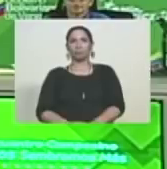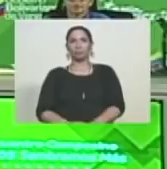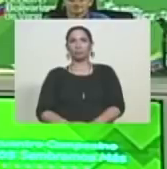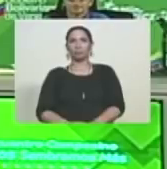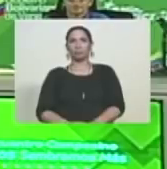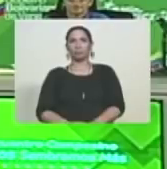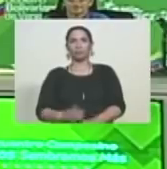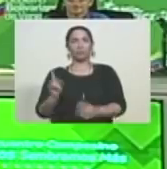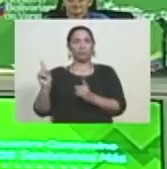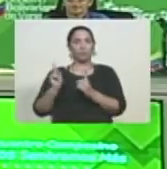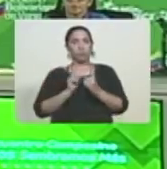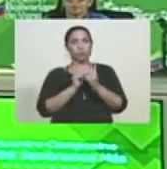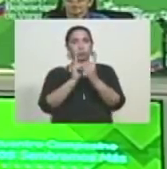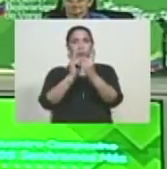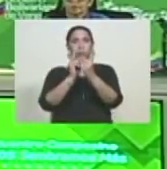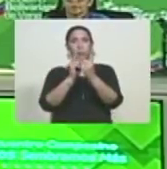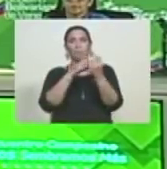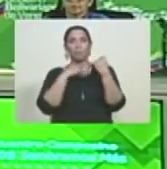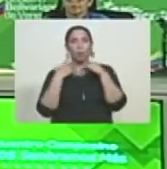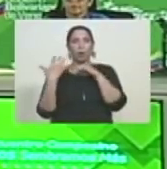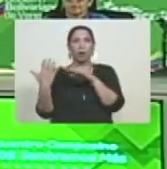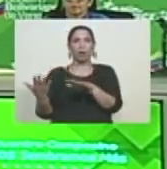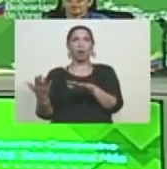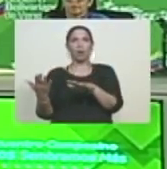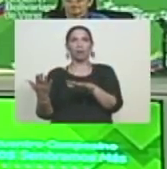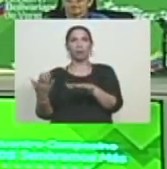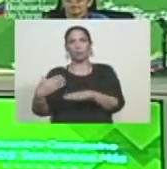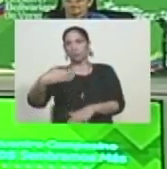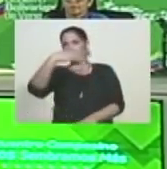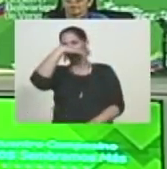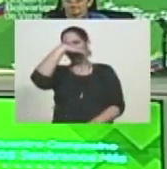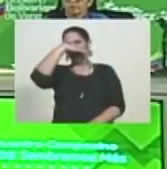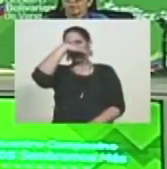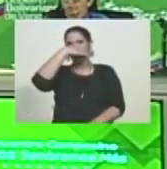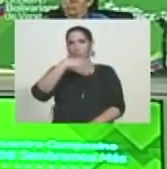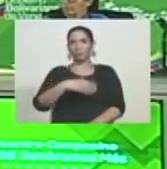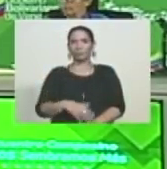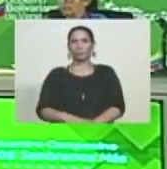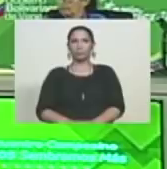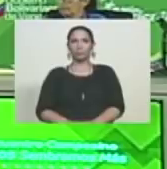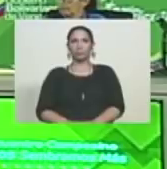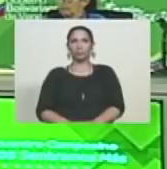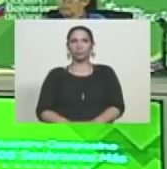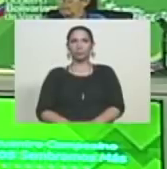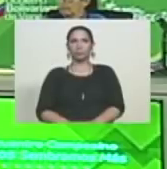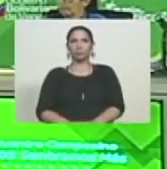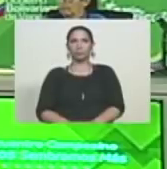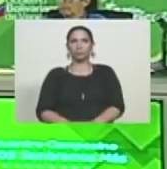por persecución, asesinato, sicariato.